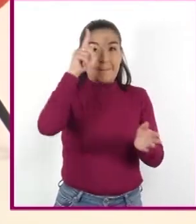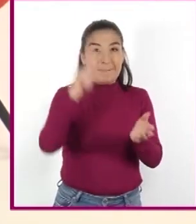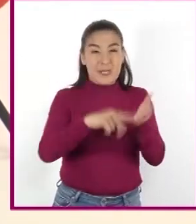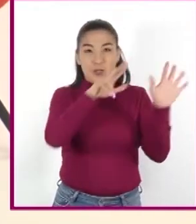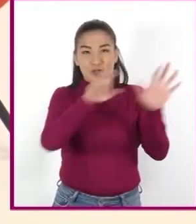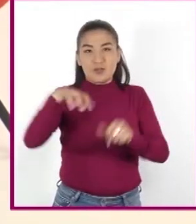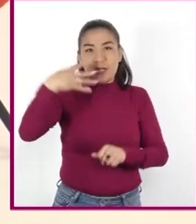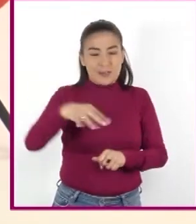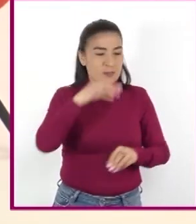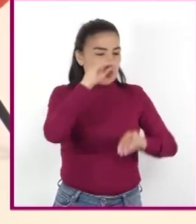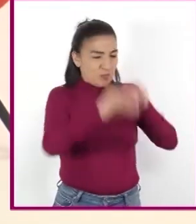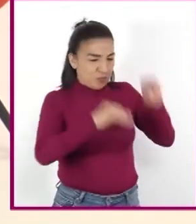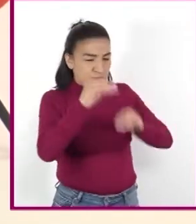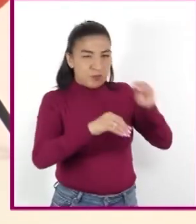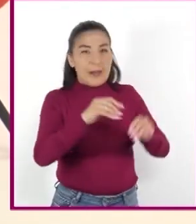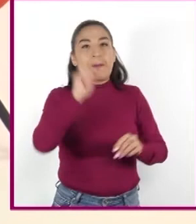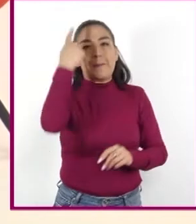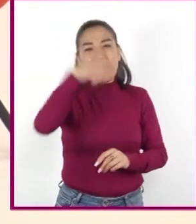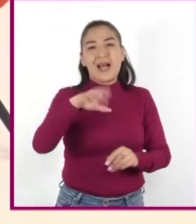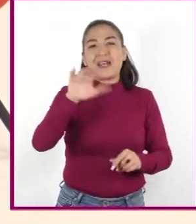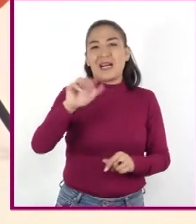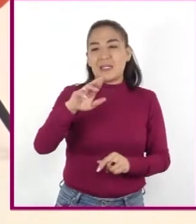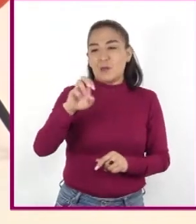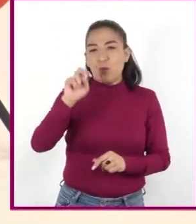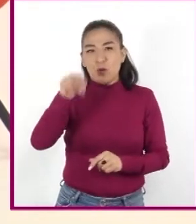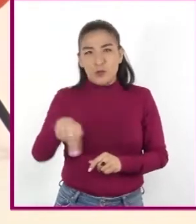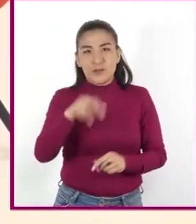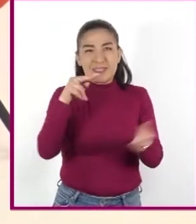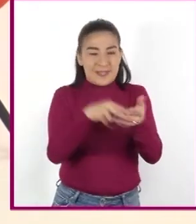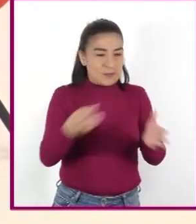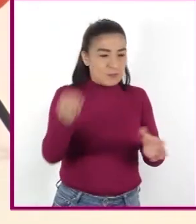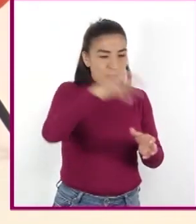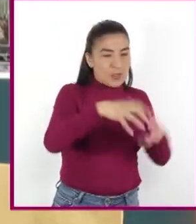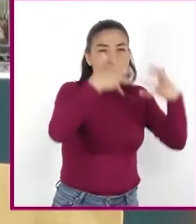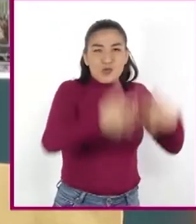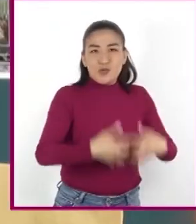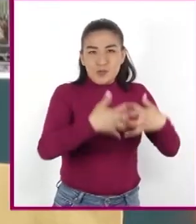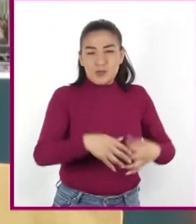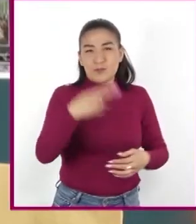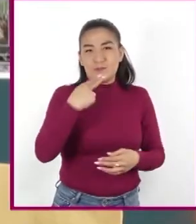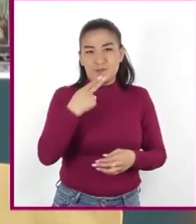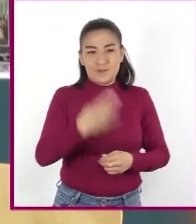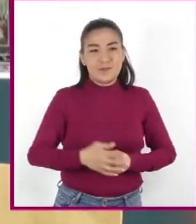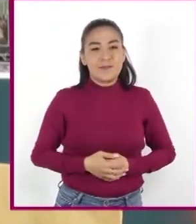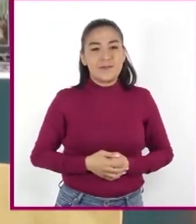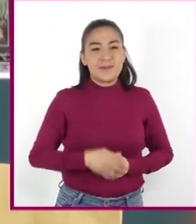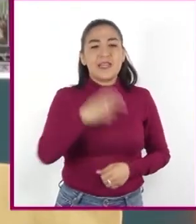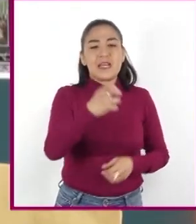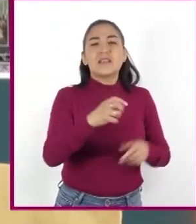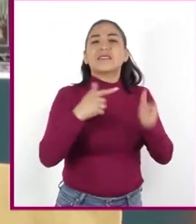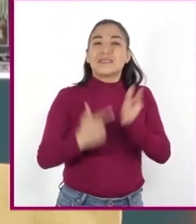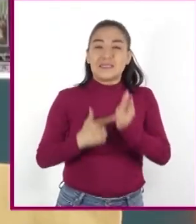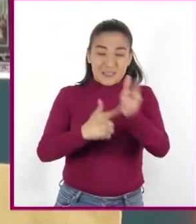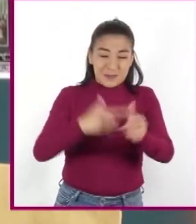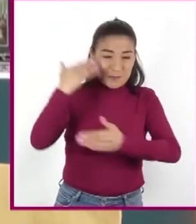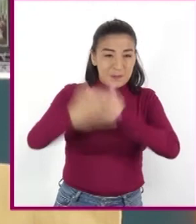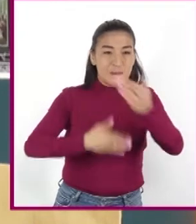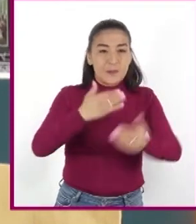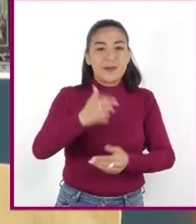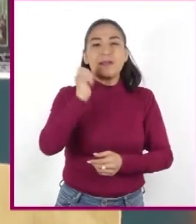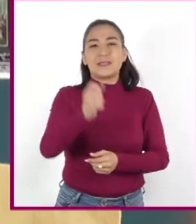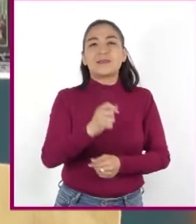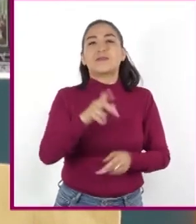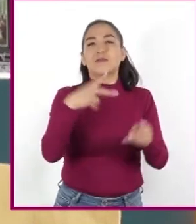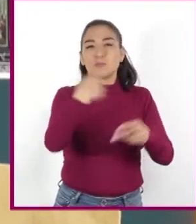el transporte de carbón a las fábricas donde fue utilizado como combustible. La trascendencia de la locomotora de